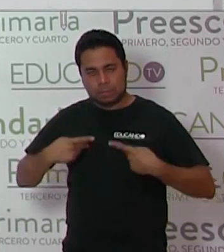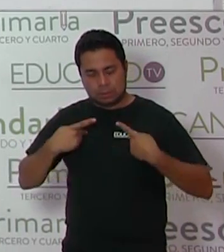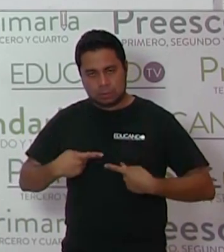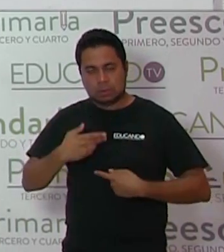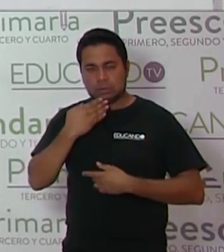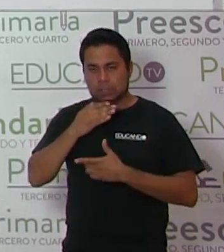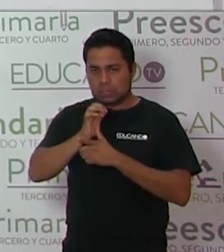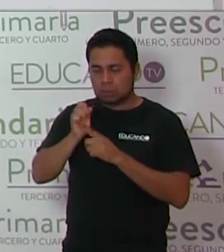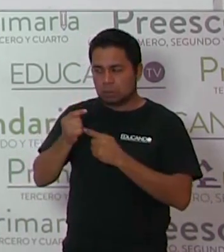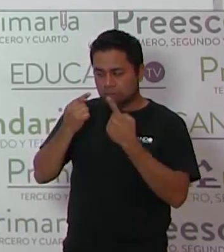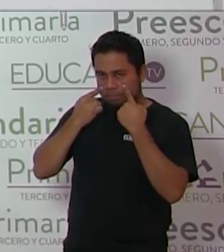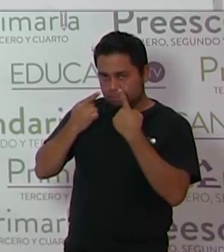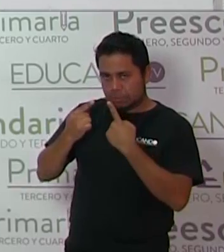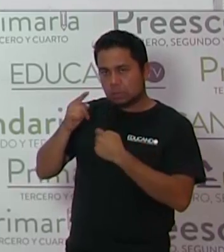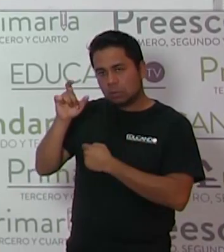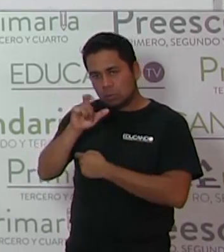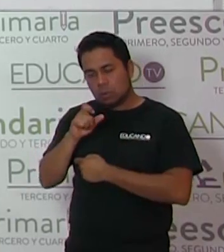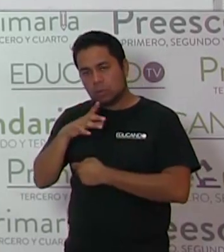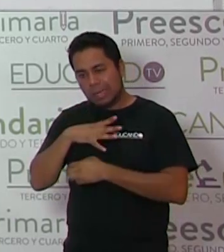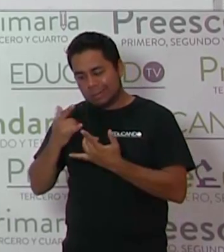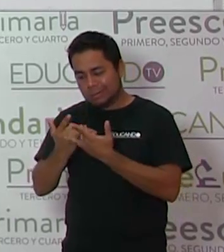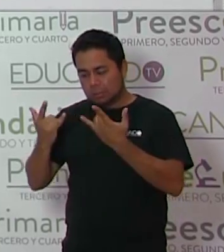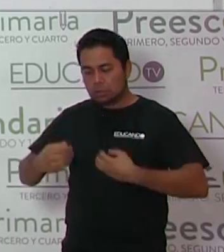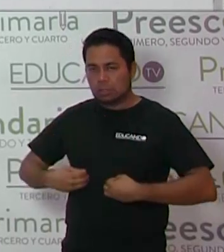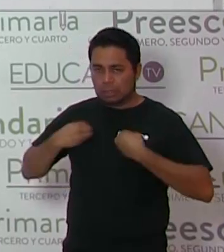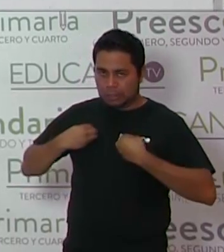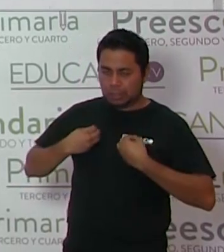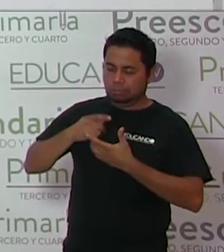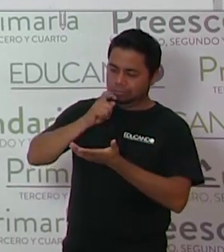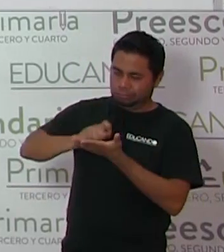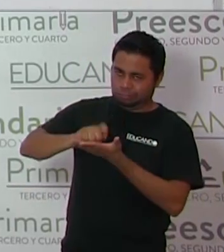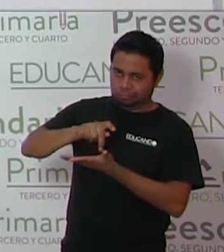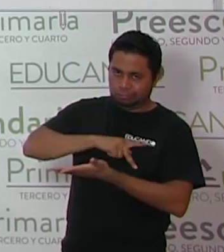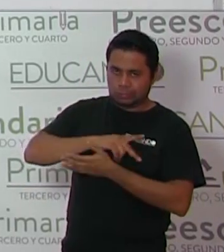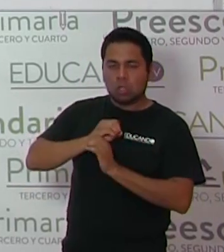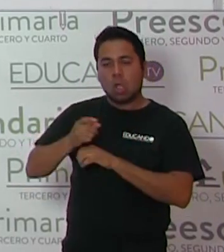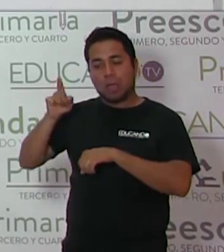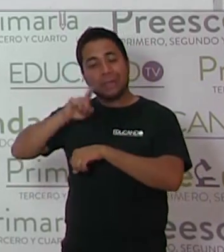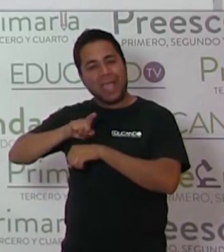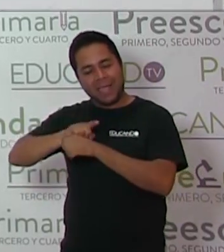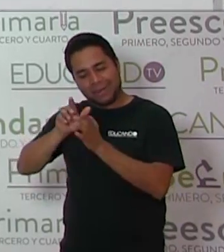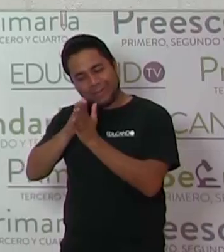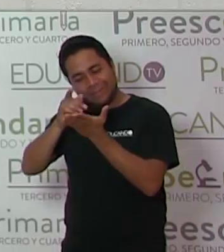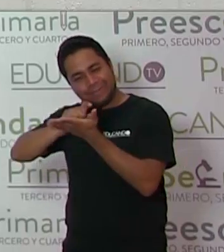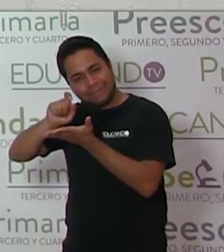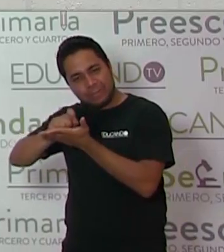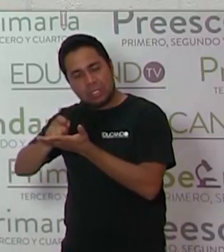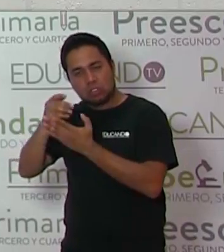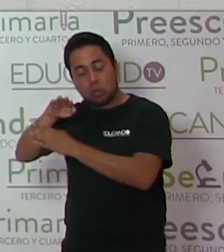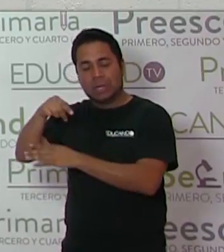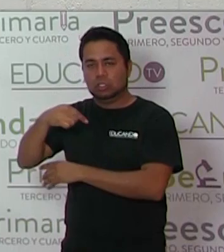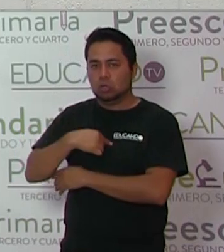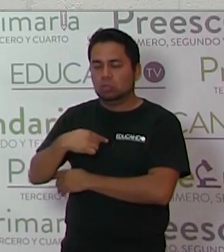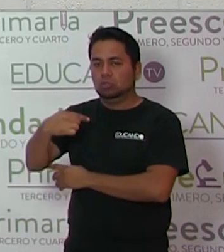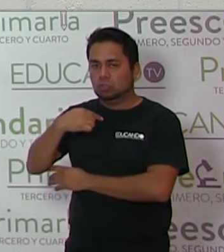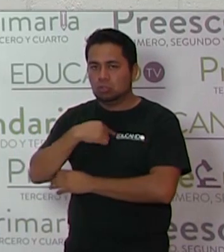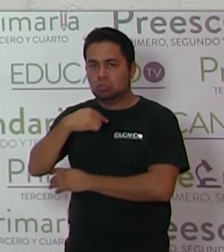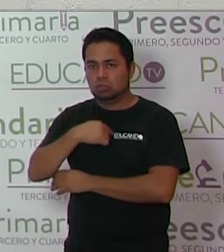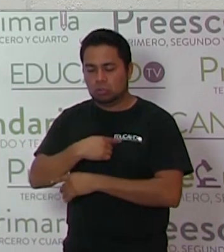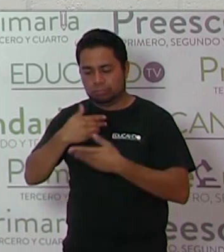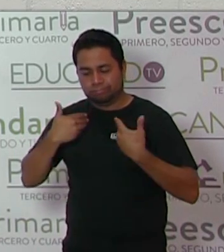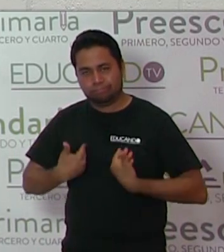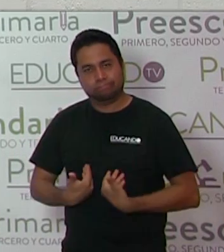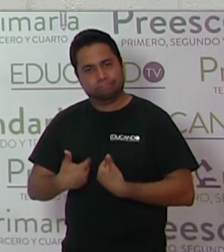persona. Entonces, fíjense bien, cuando hacemos una autobiografía, cuando hacemos un diario, hablamos de nosotros mismos, somos